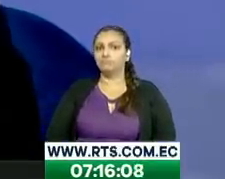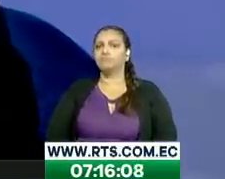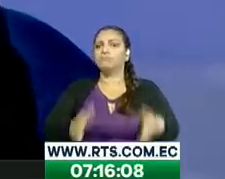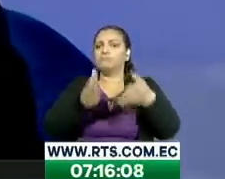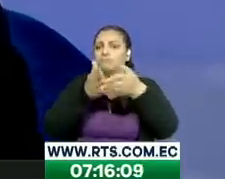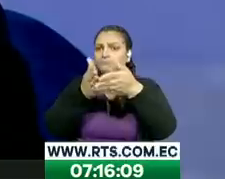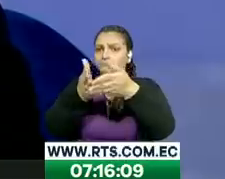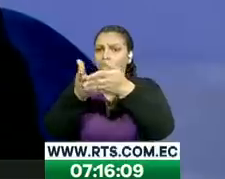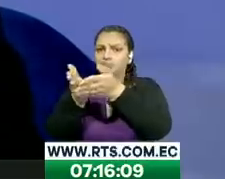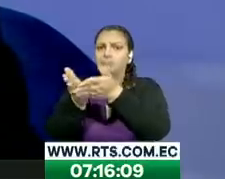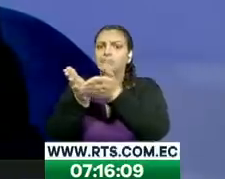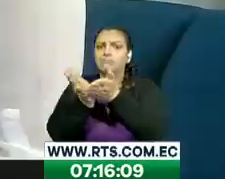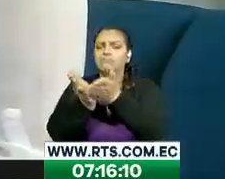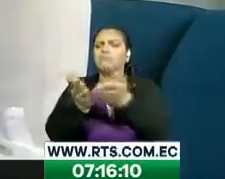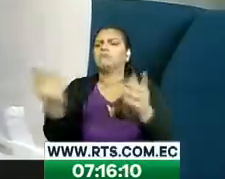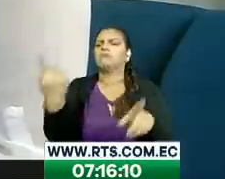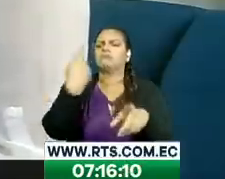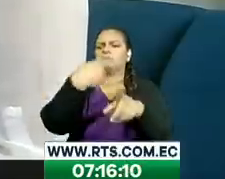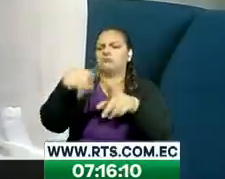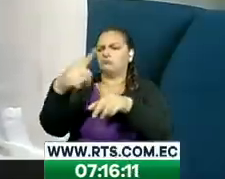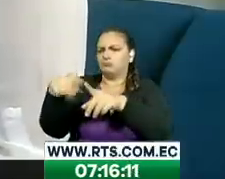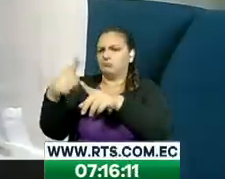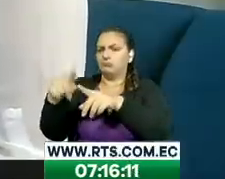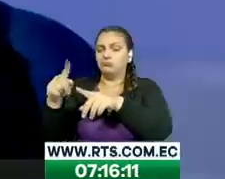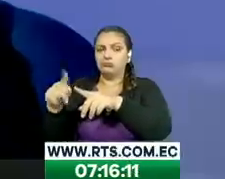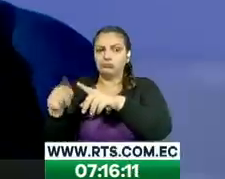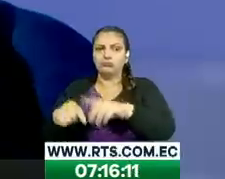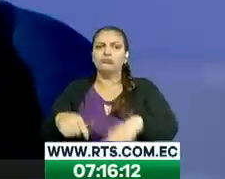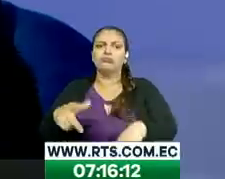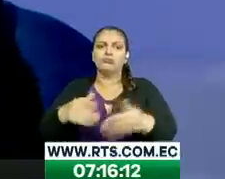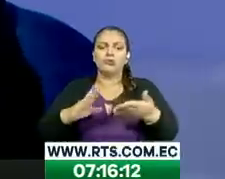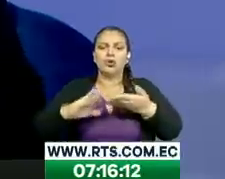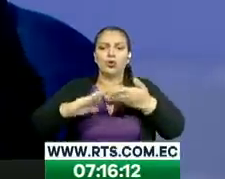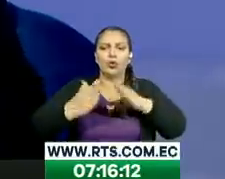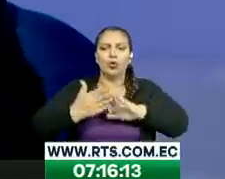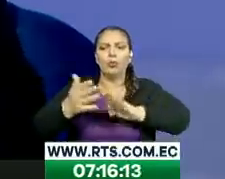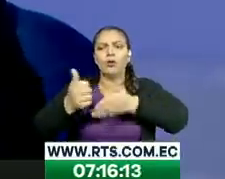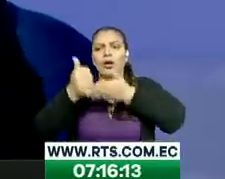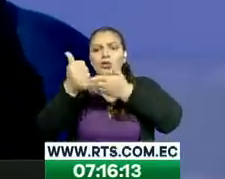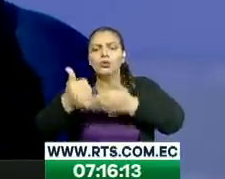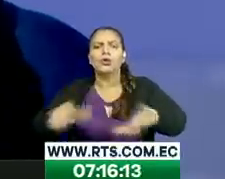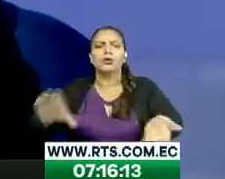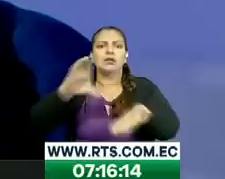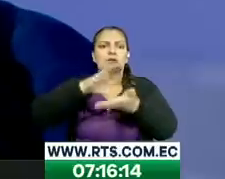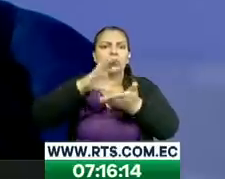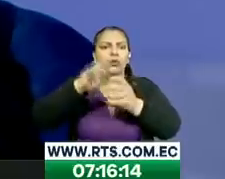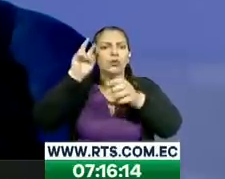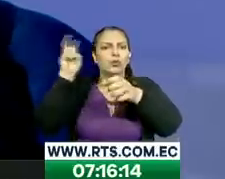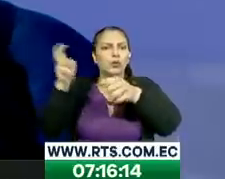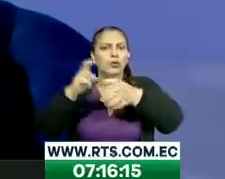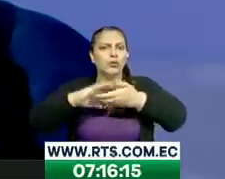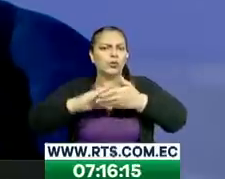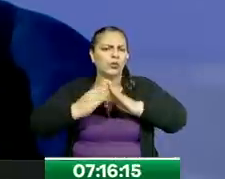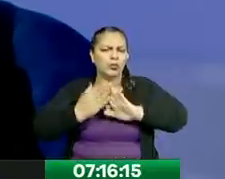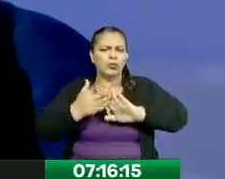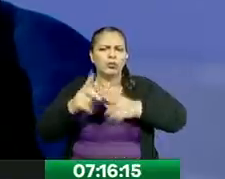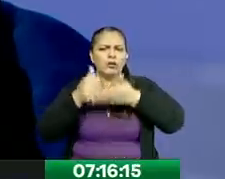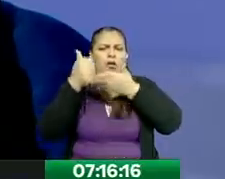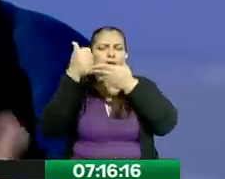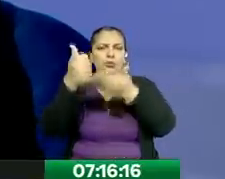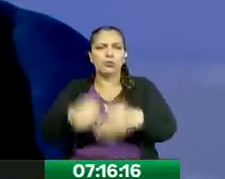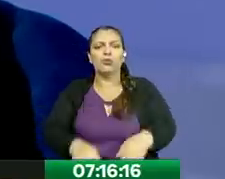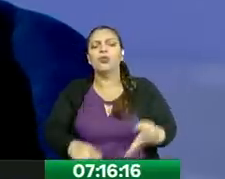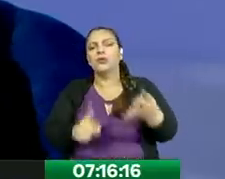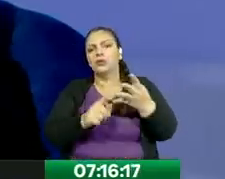allá en la provincia santelena así como trabajar un poquito más con las comunas con los centros de turismo comunitario en la provincia de volver de igual manera a aprovechar que tenemos